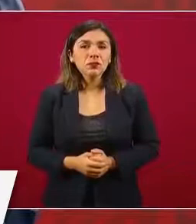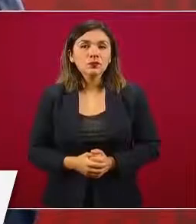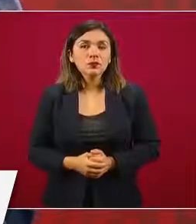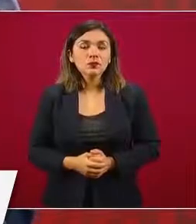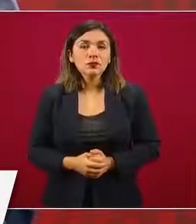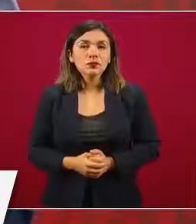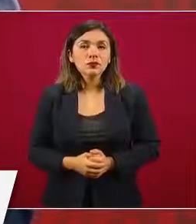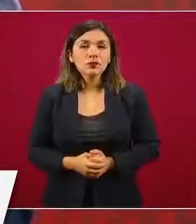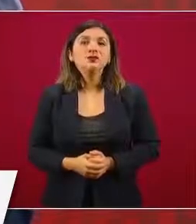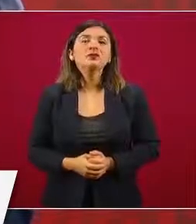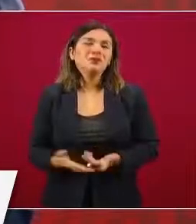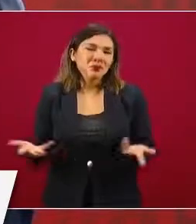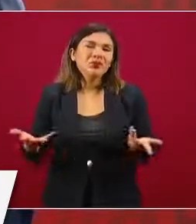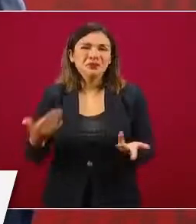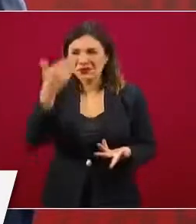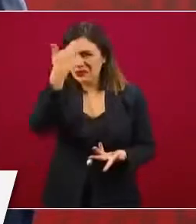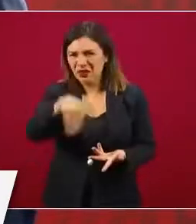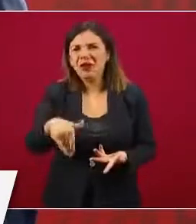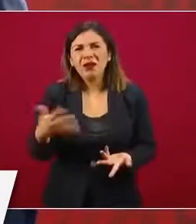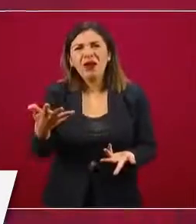a pesar de